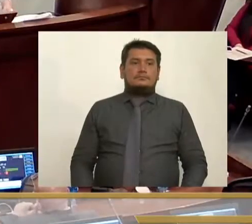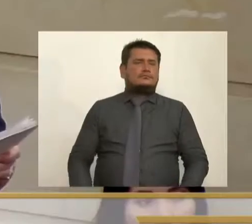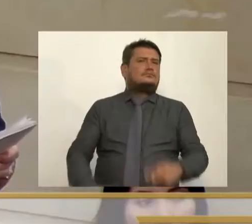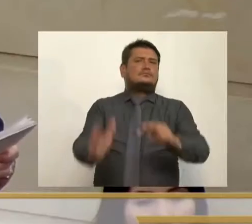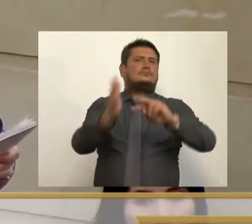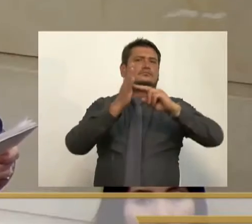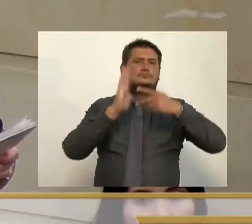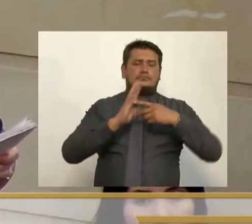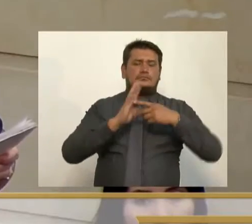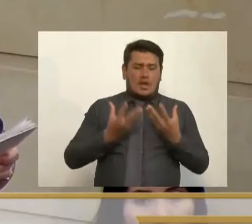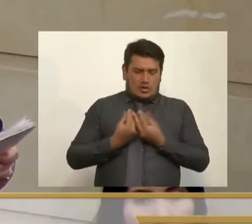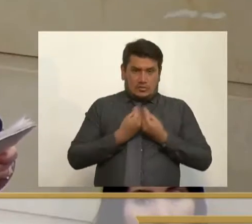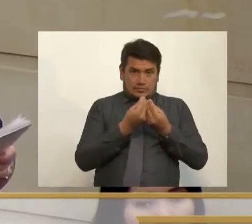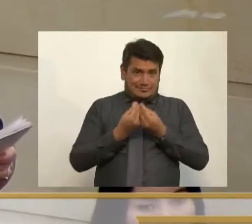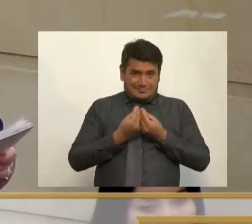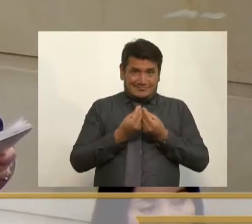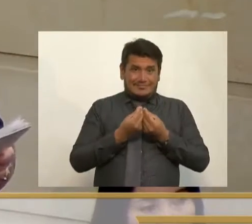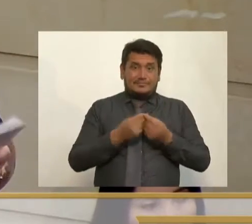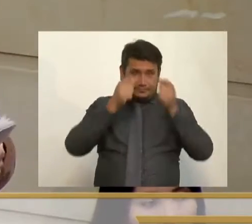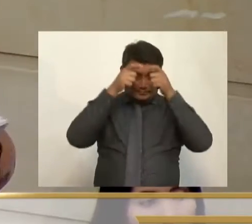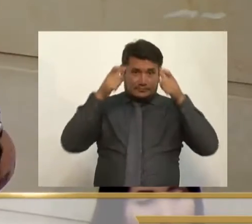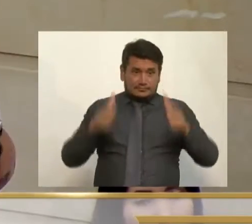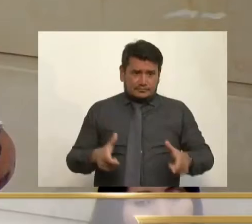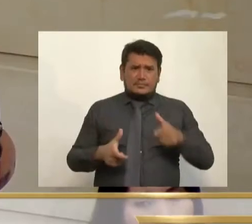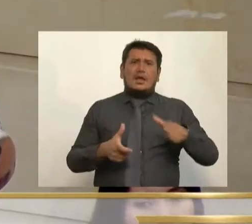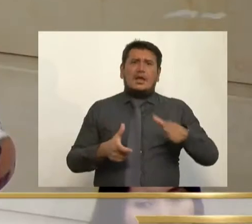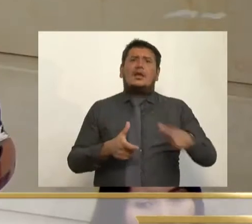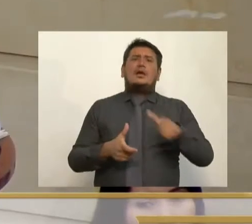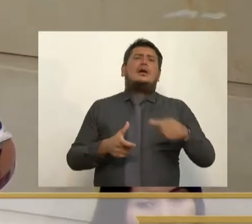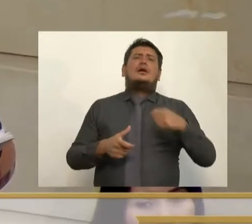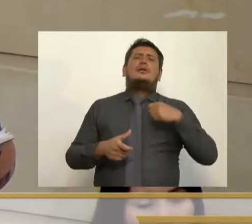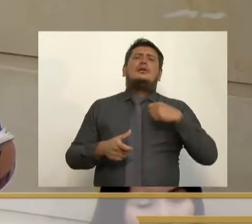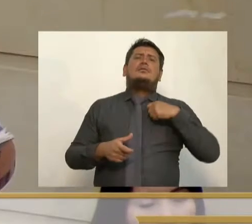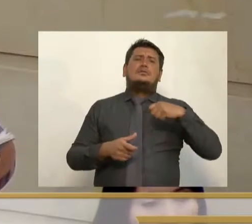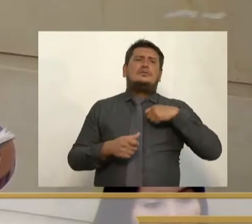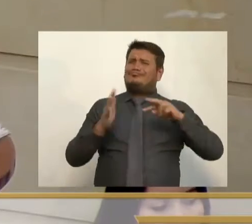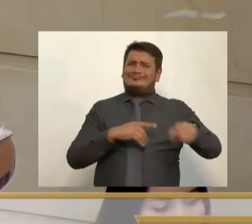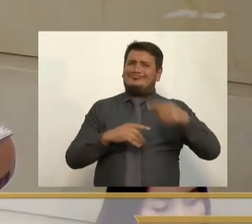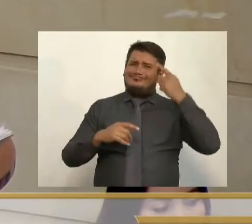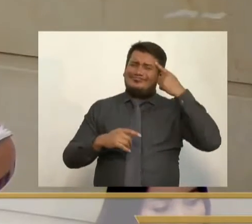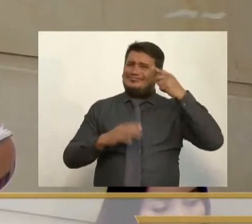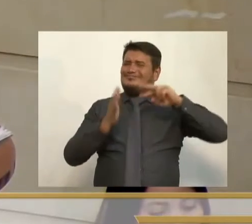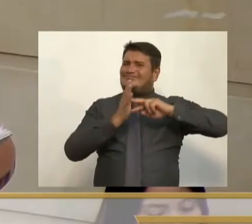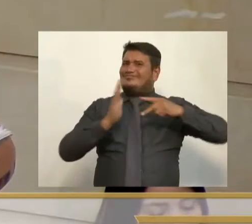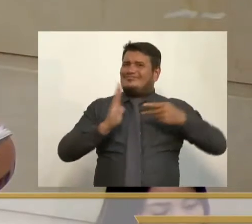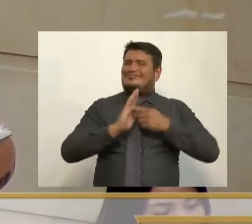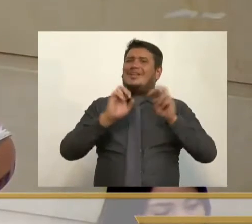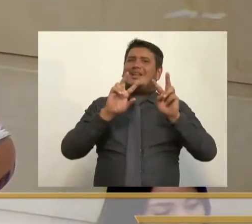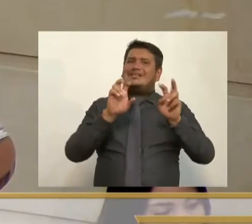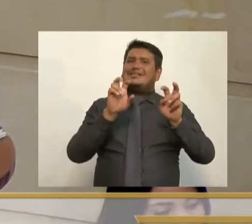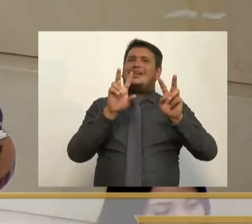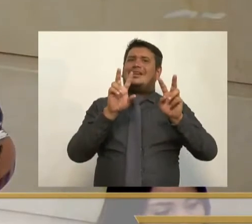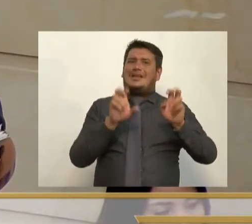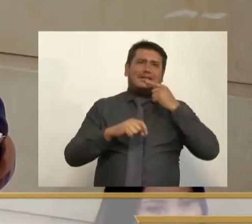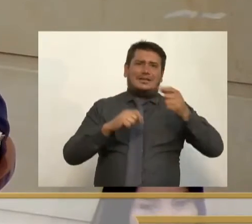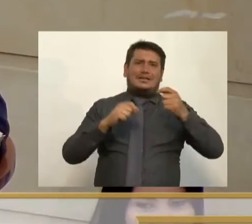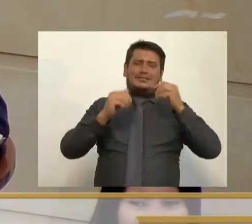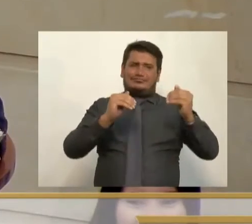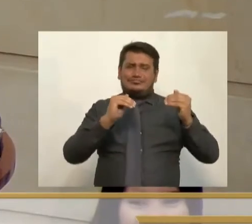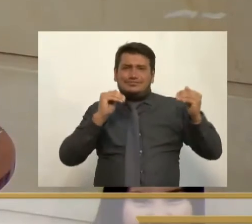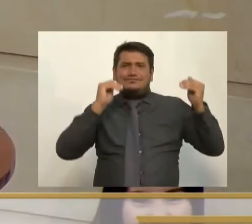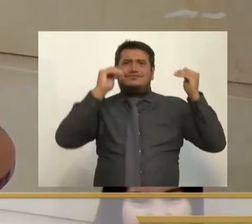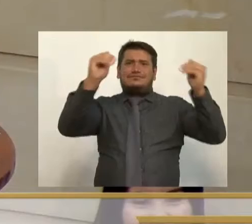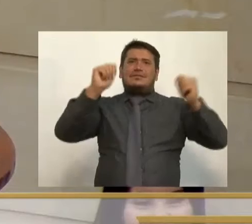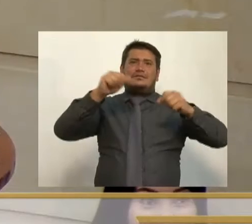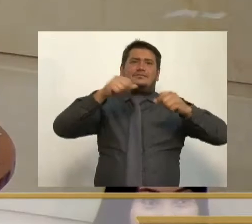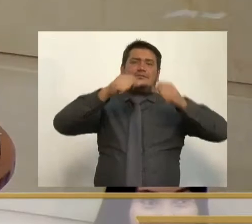que el Consejo de Estado en su concepto no tiene alcance en su concepto para asuntos de la soberanía del Congreso